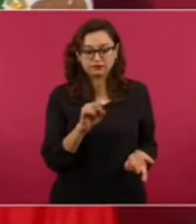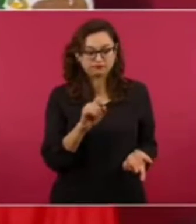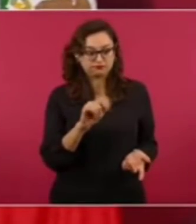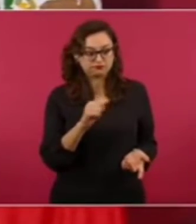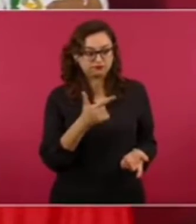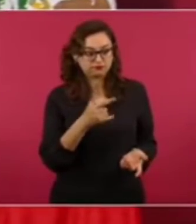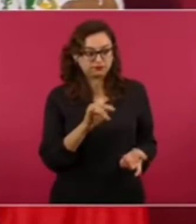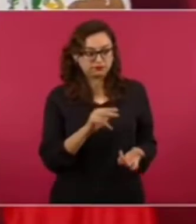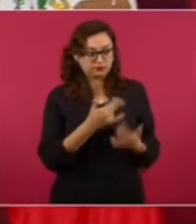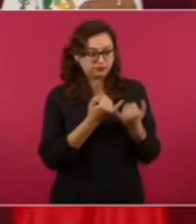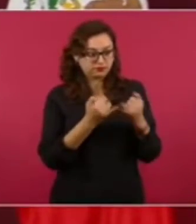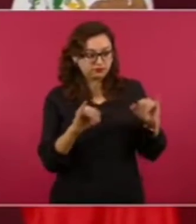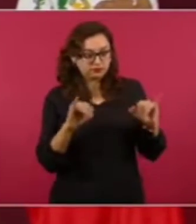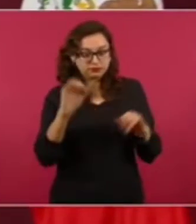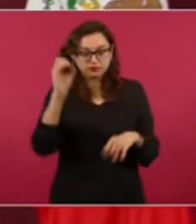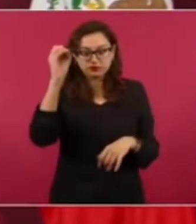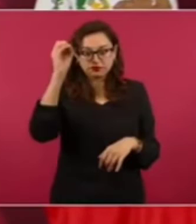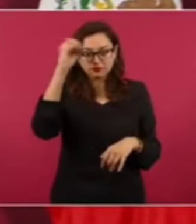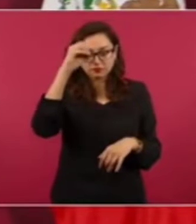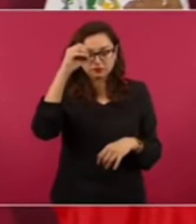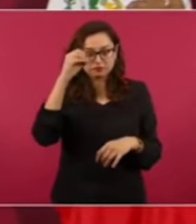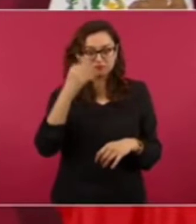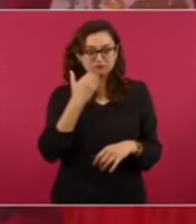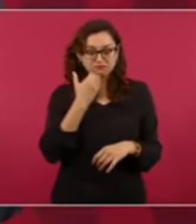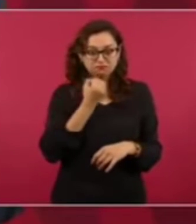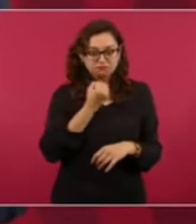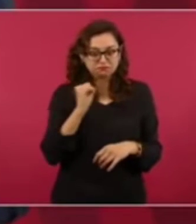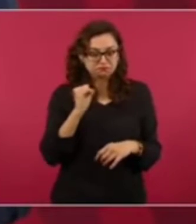objetivo, especialista, experto.